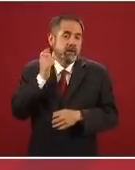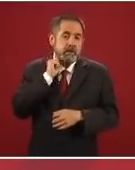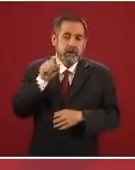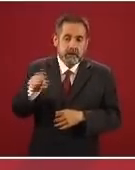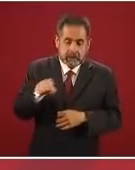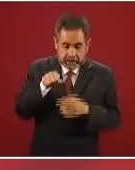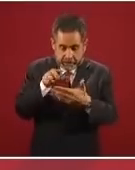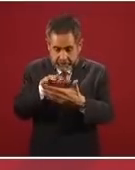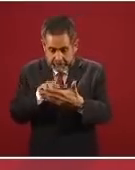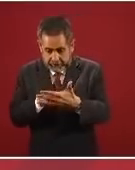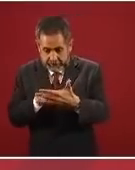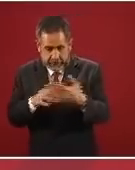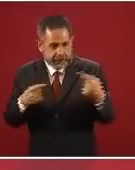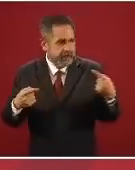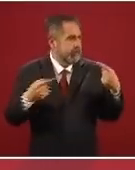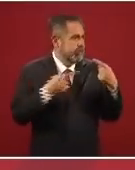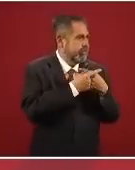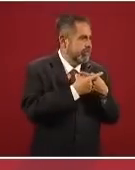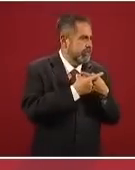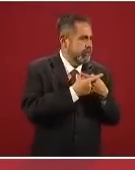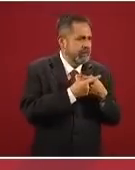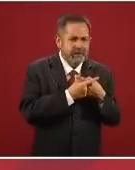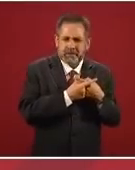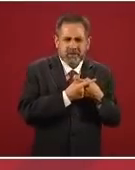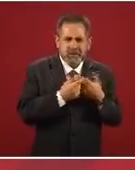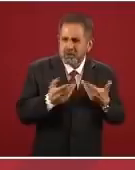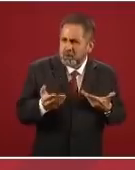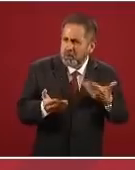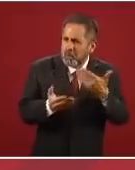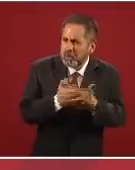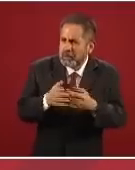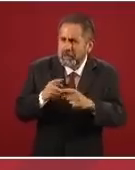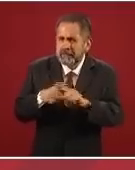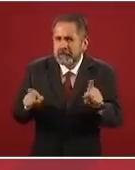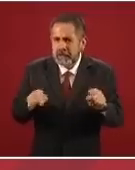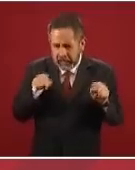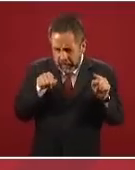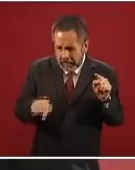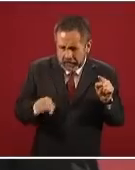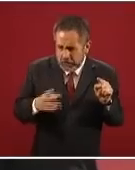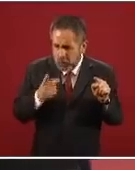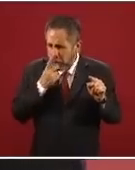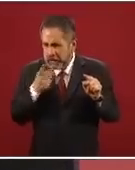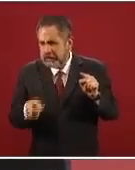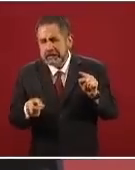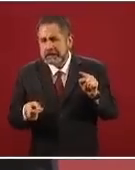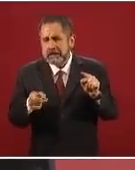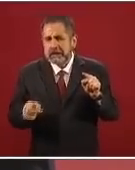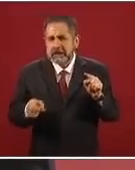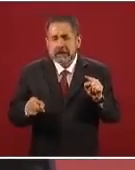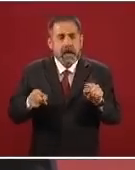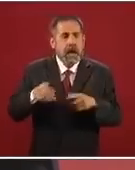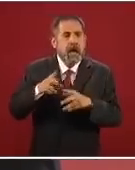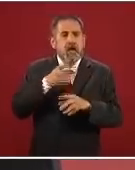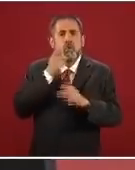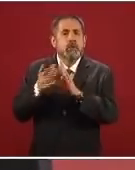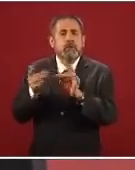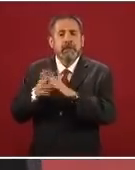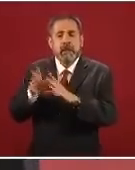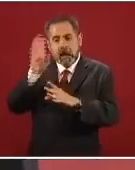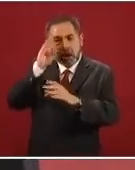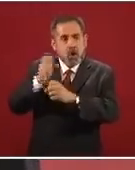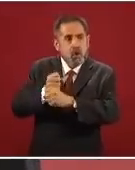no coincide con lo que nosotros propusimos. Lo que se dice no habla del crecimiento desmesurado de